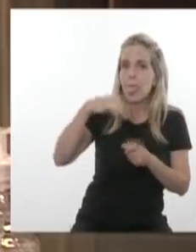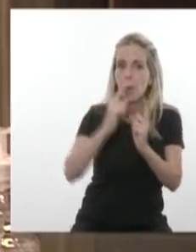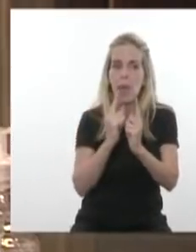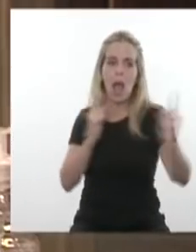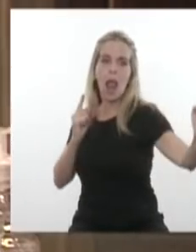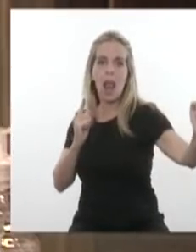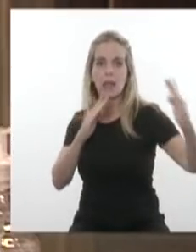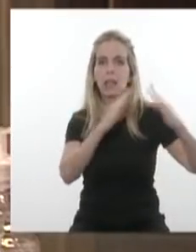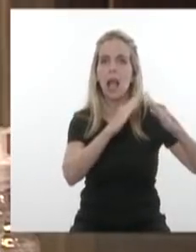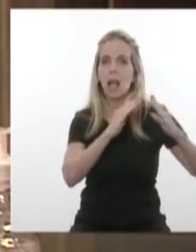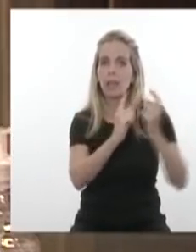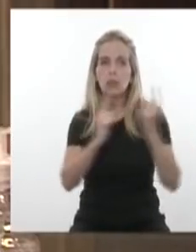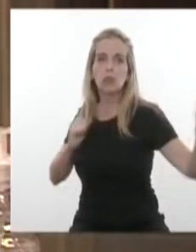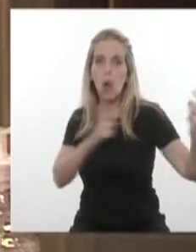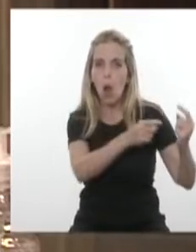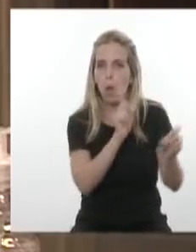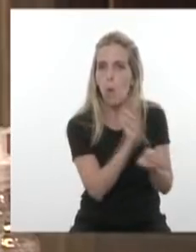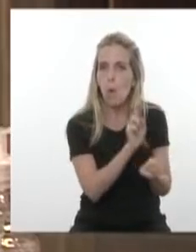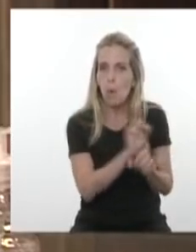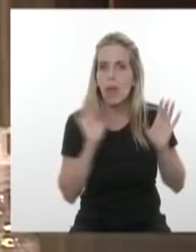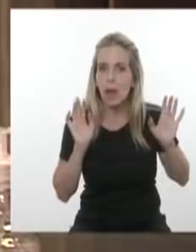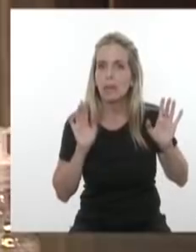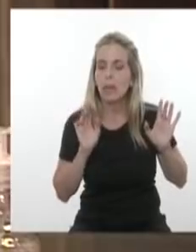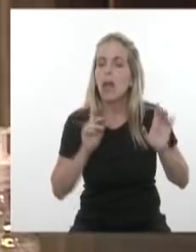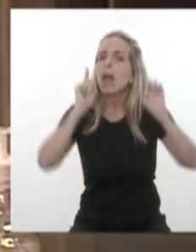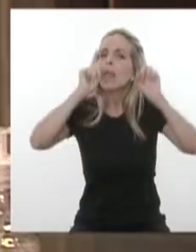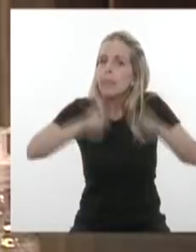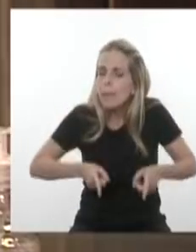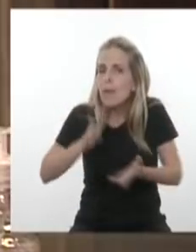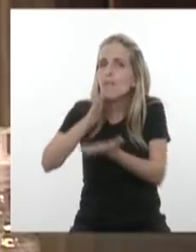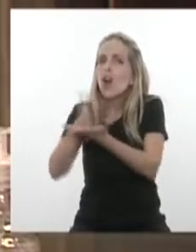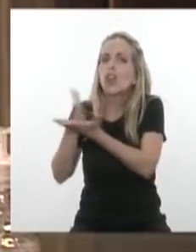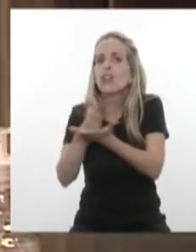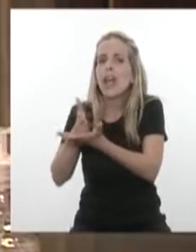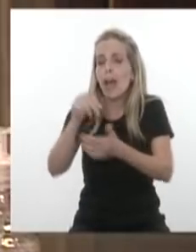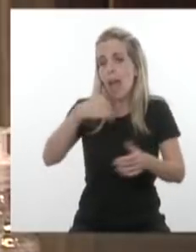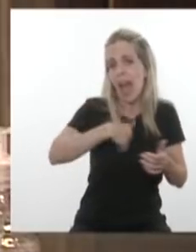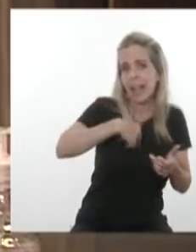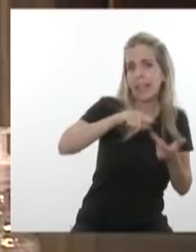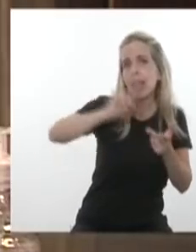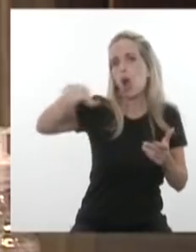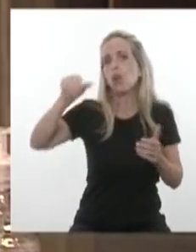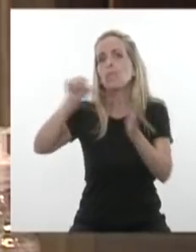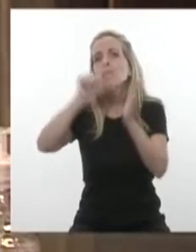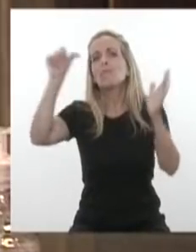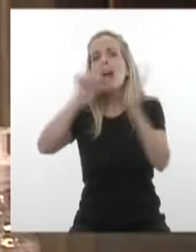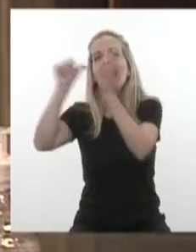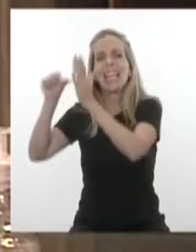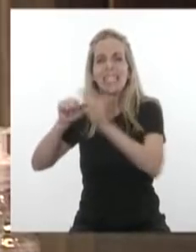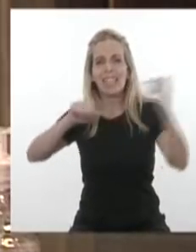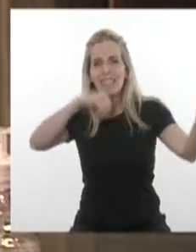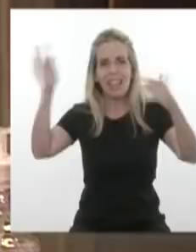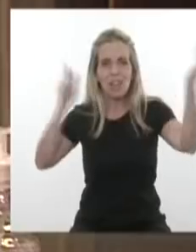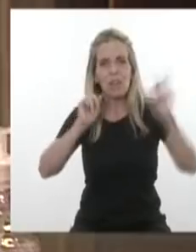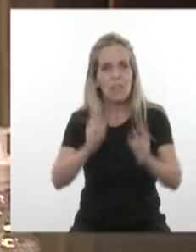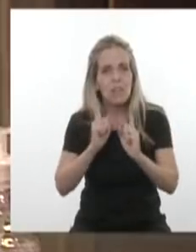estrictos las fronteras continuarán cerradas para turistas extranjeros como lo están desde el 24